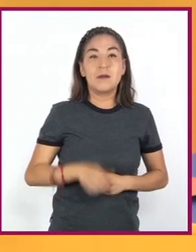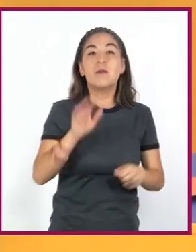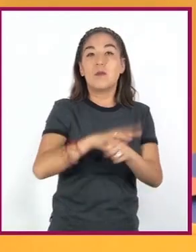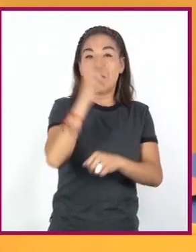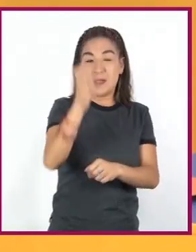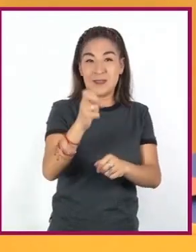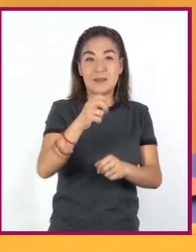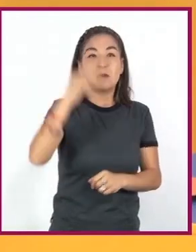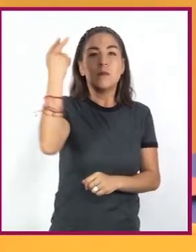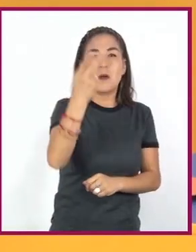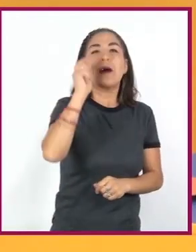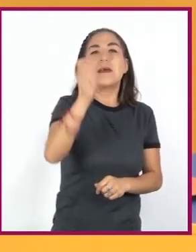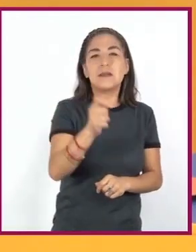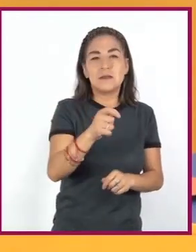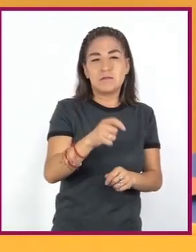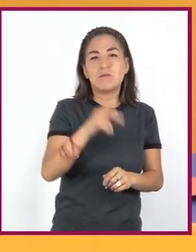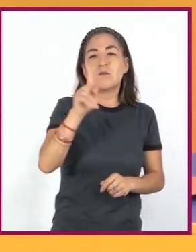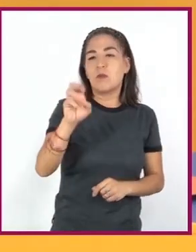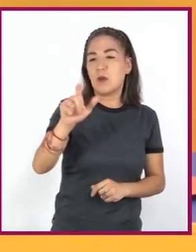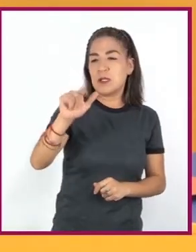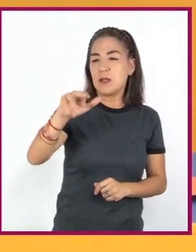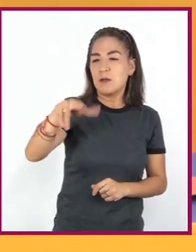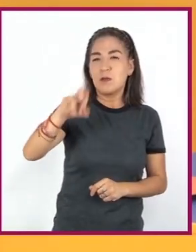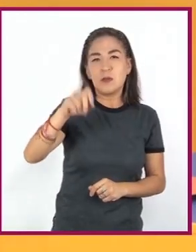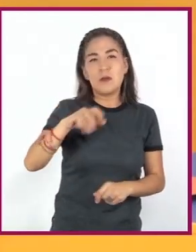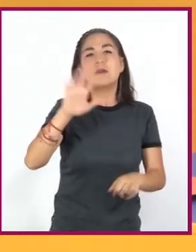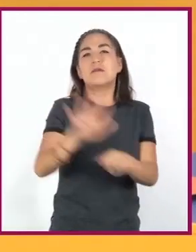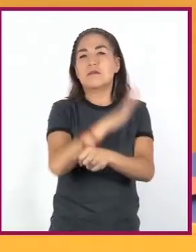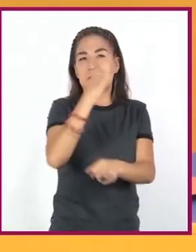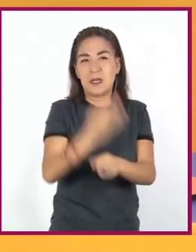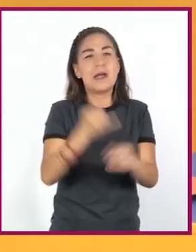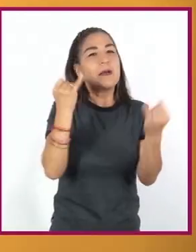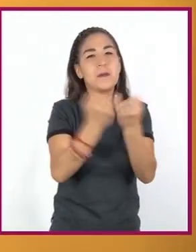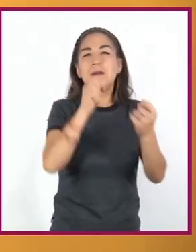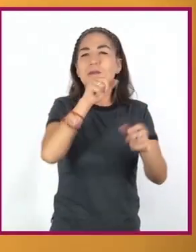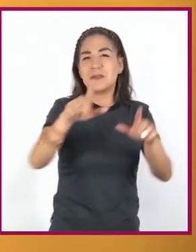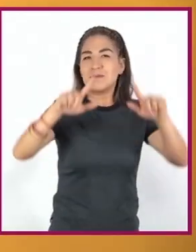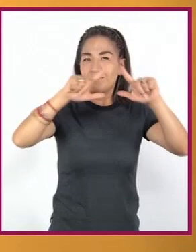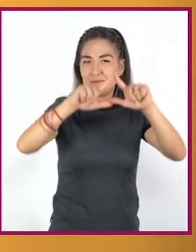considera como polígono regular, igual que al triángulo equilátero.